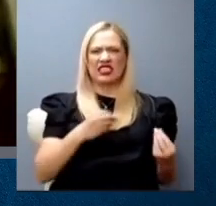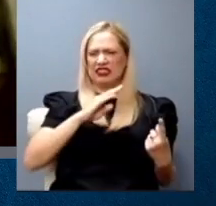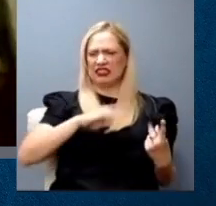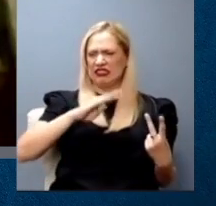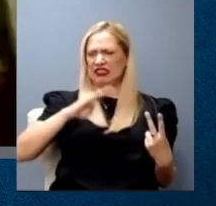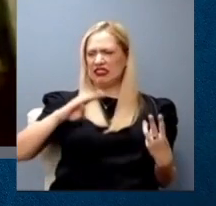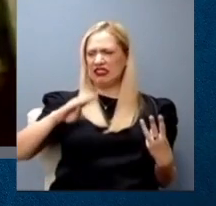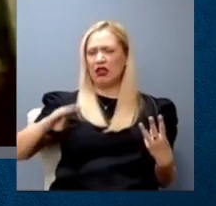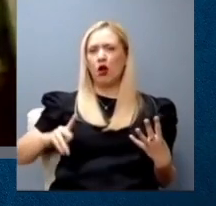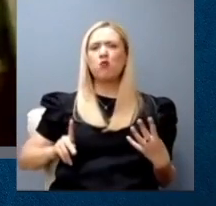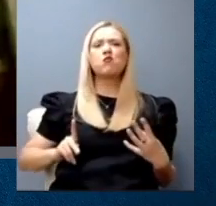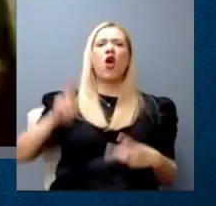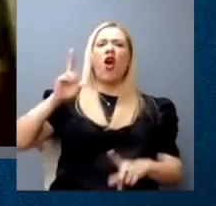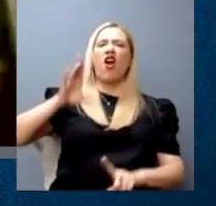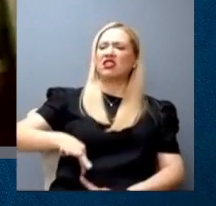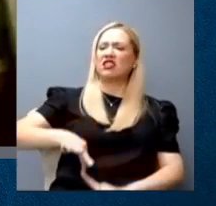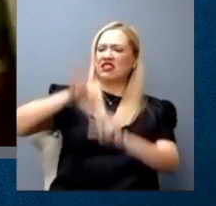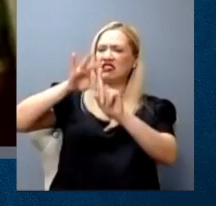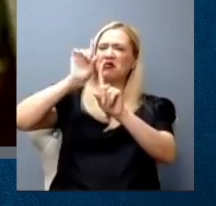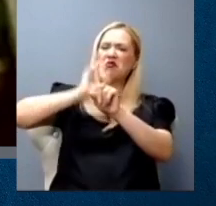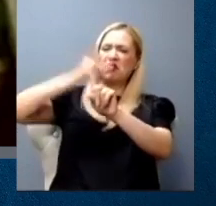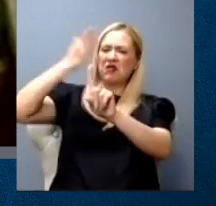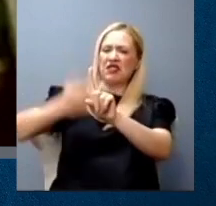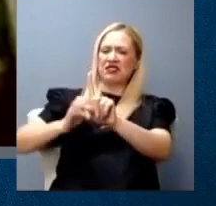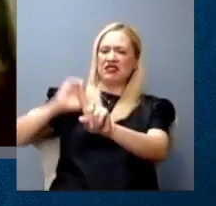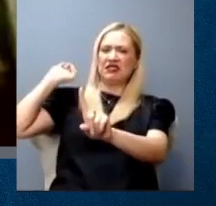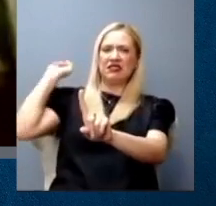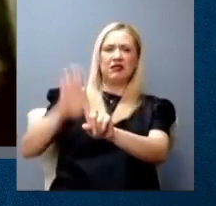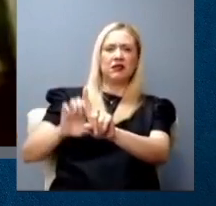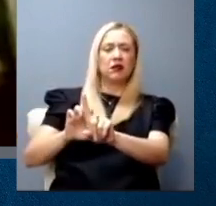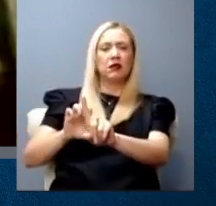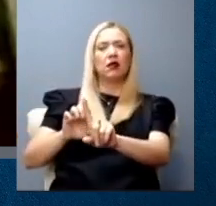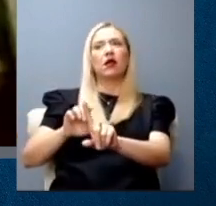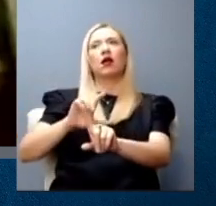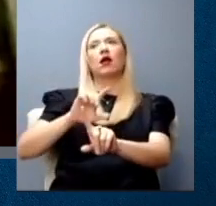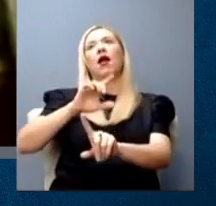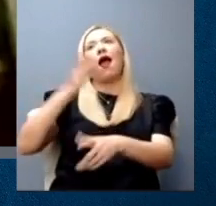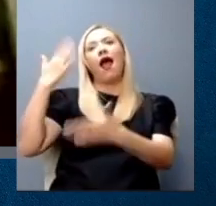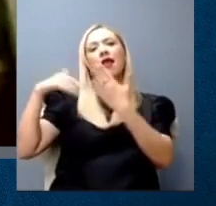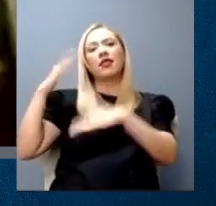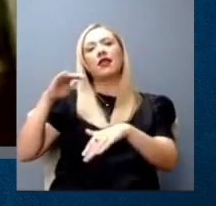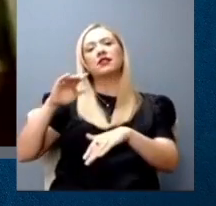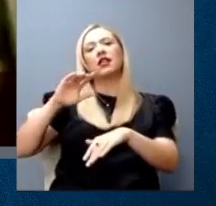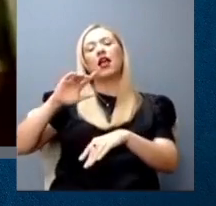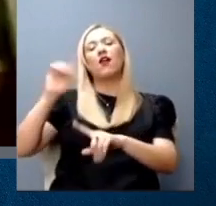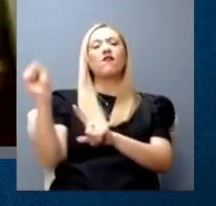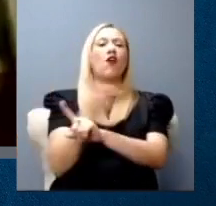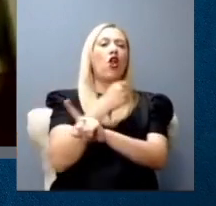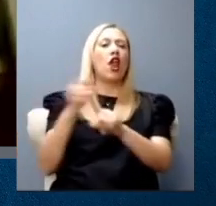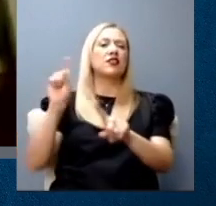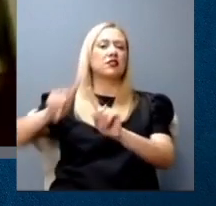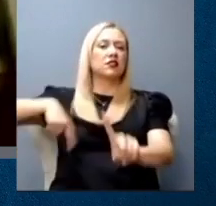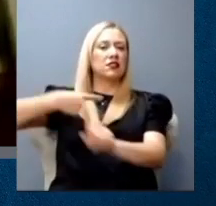aunque habitualmente también incorporaban violencia sexual y luego asesinato.